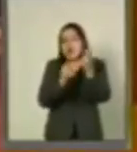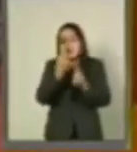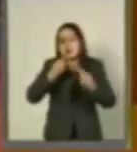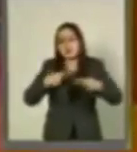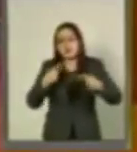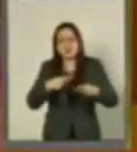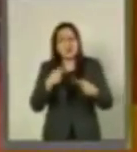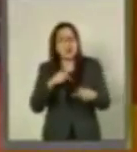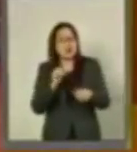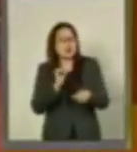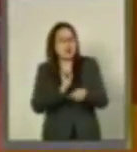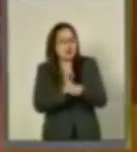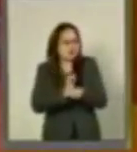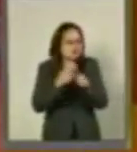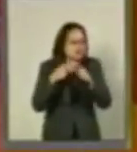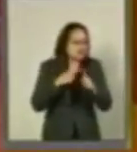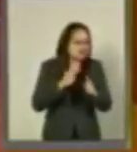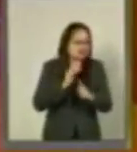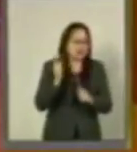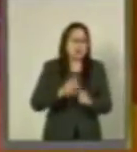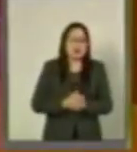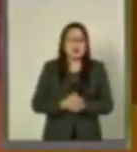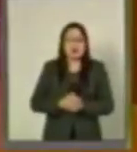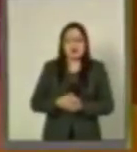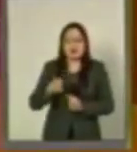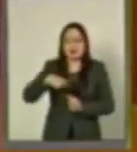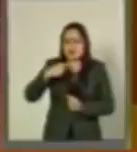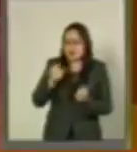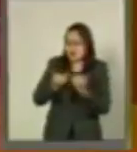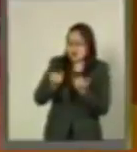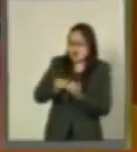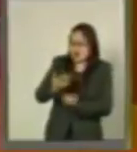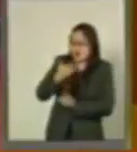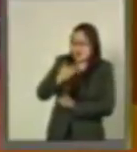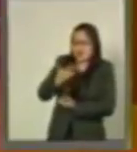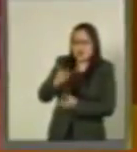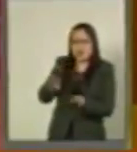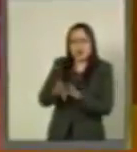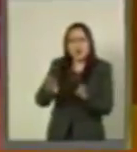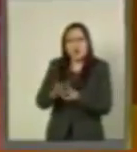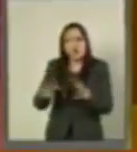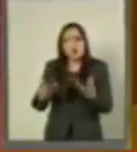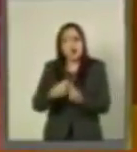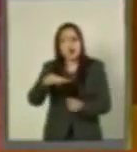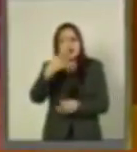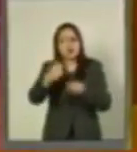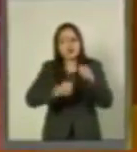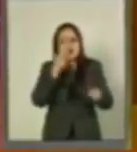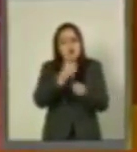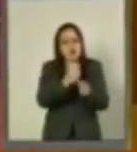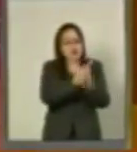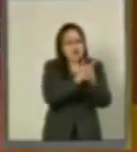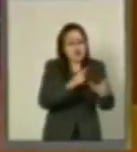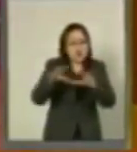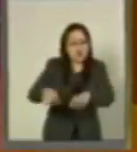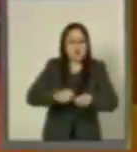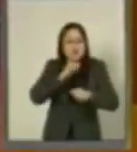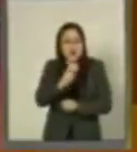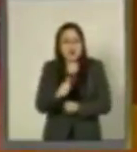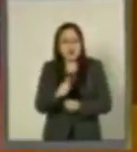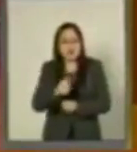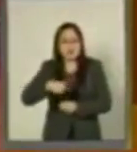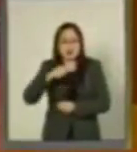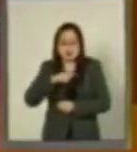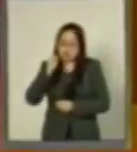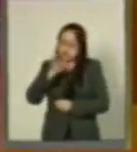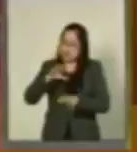algunos personajes, lo mismo nos preguntábamos cuando llegamos al gobierno, cómo podían estar 14 años en libertad y nadie detenerlos. Nada más que nosotros